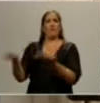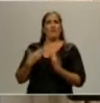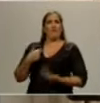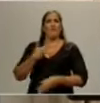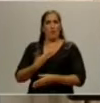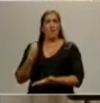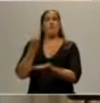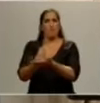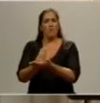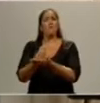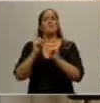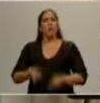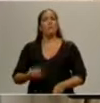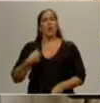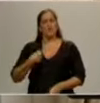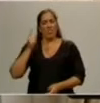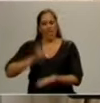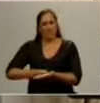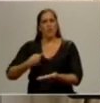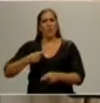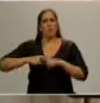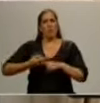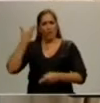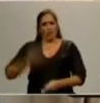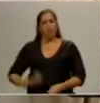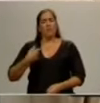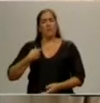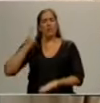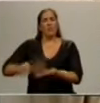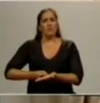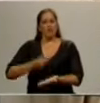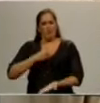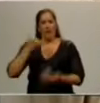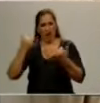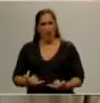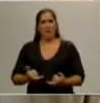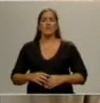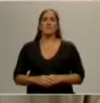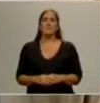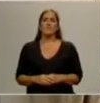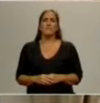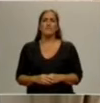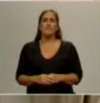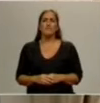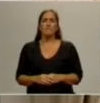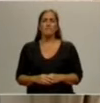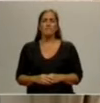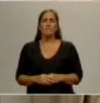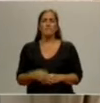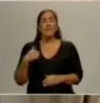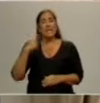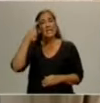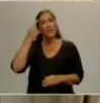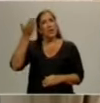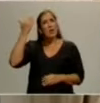y por voluntad política, por decisión política. Y creo que una de las características precisamente de